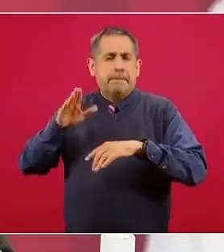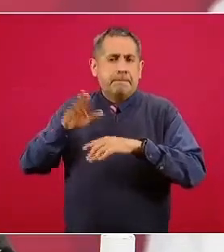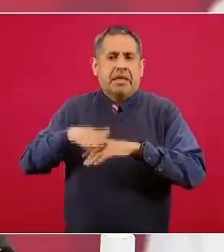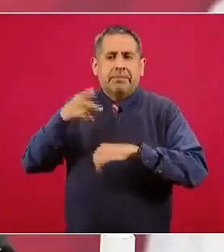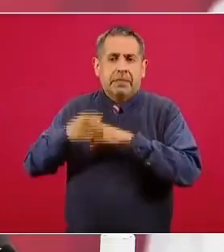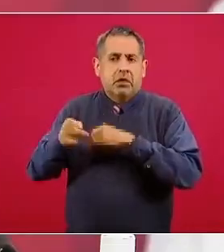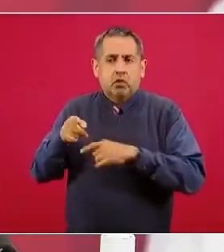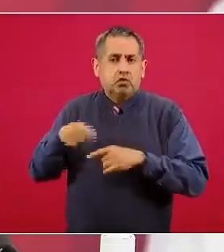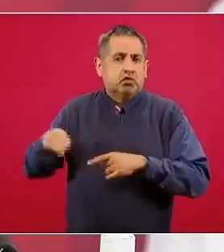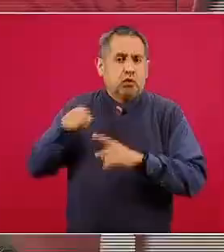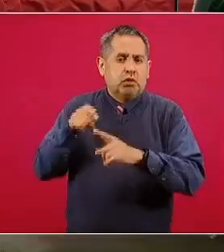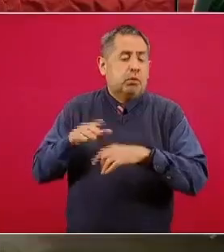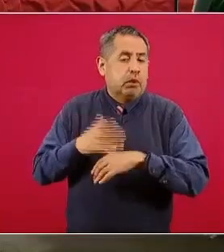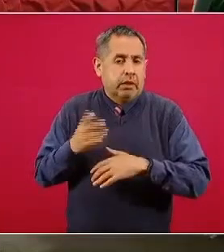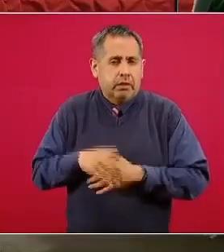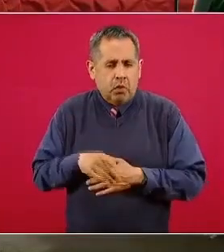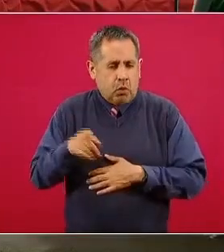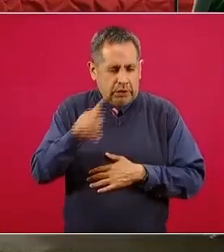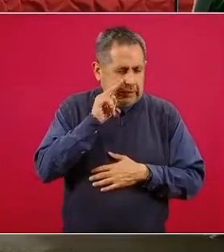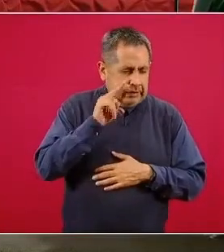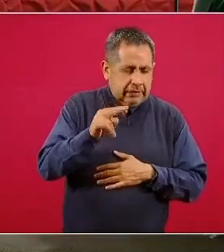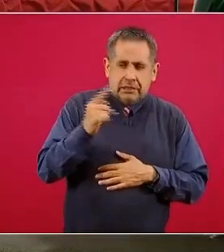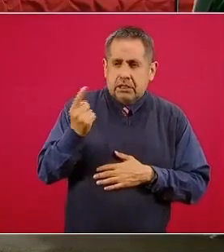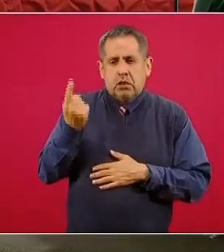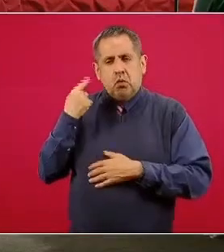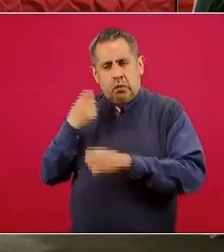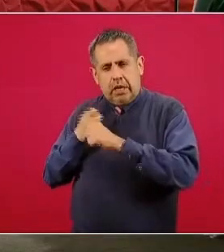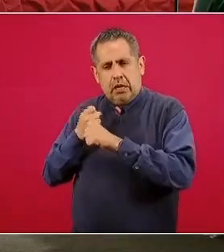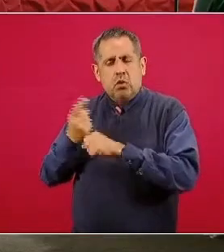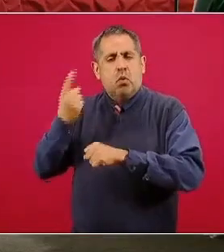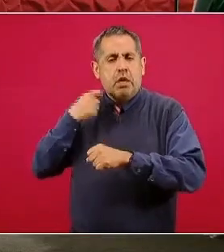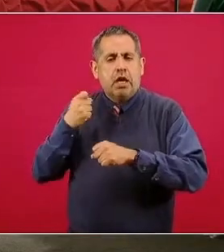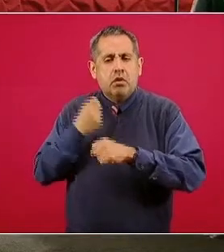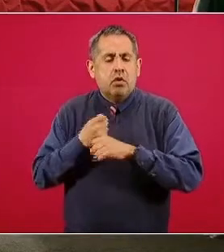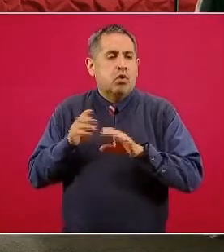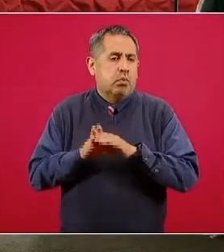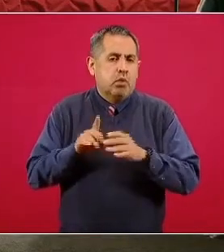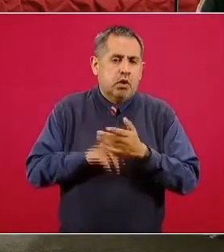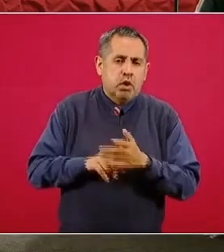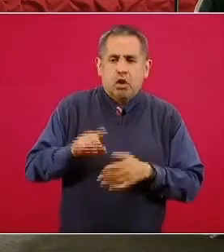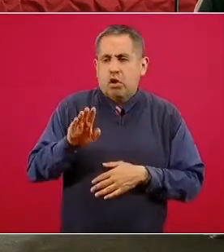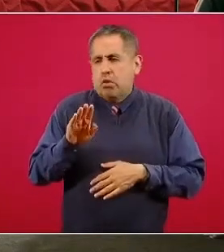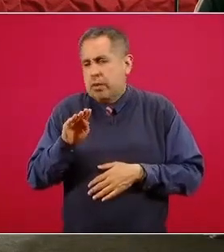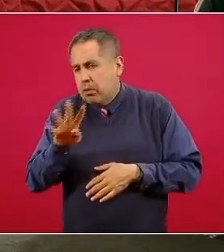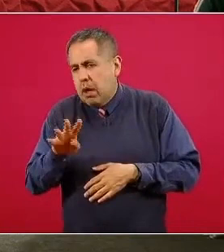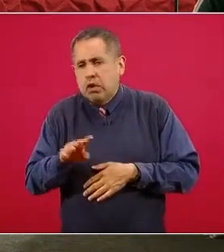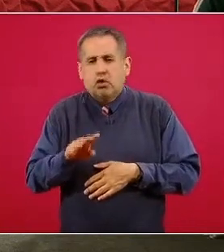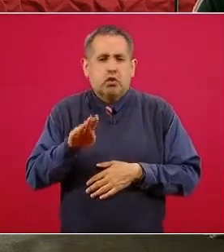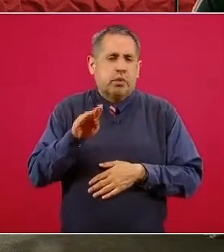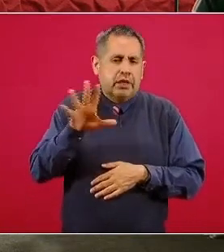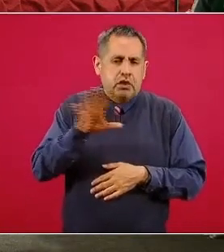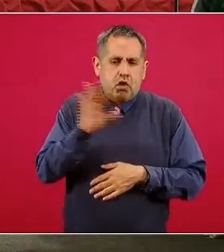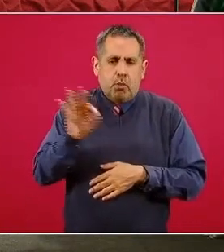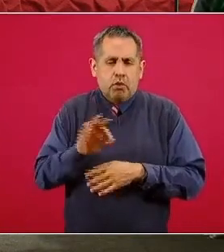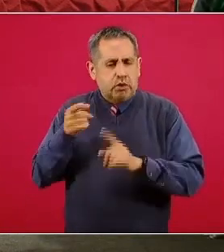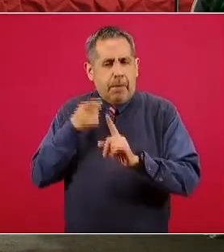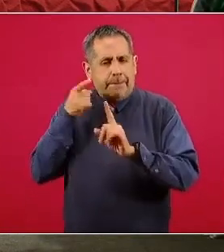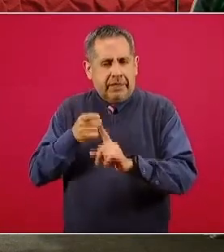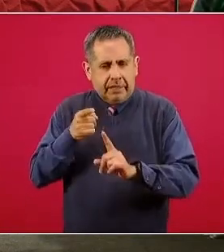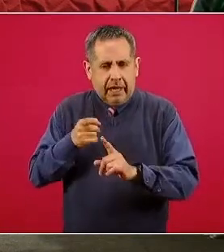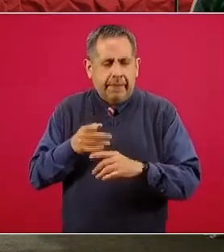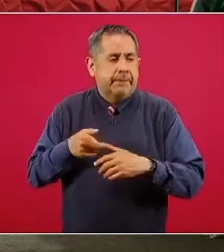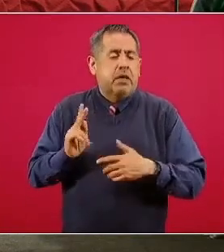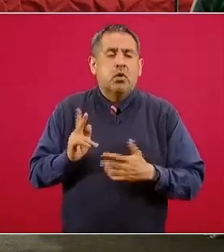Regularmente las cifras que ustedes han visto de años anteriores se logra 94, 95% de la meta. Sin